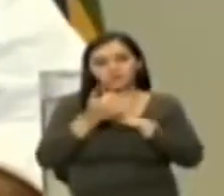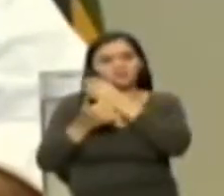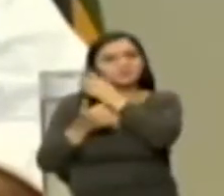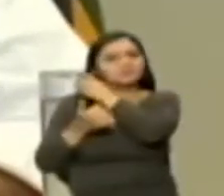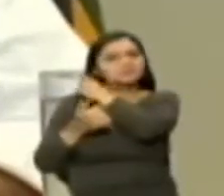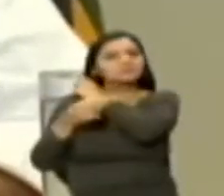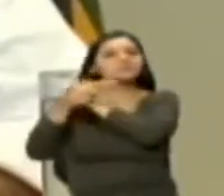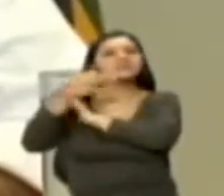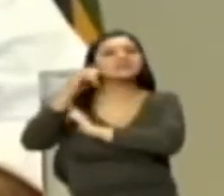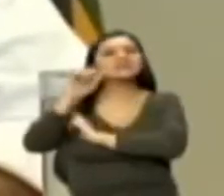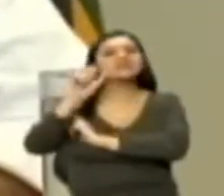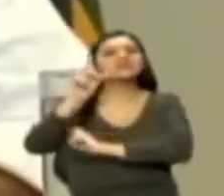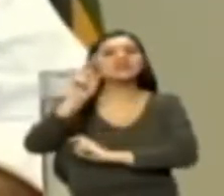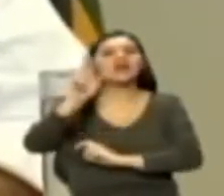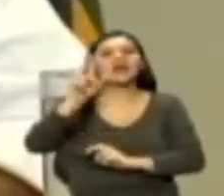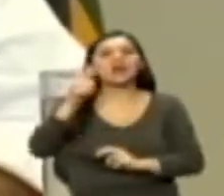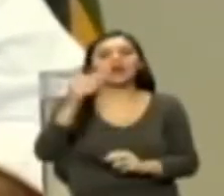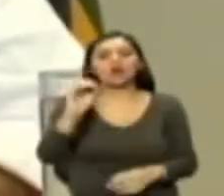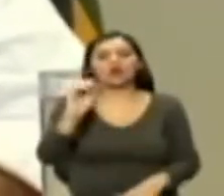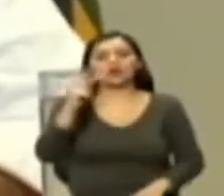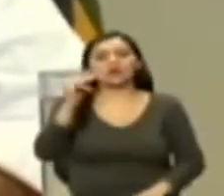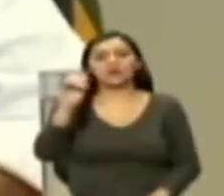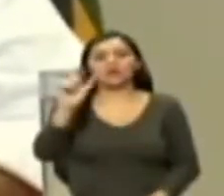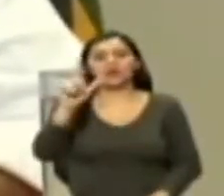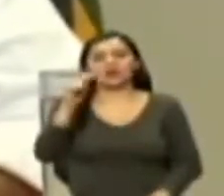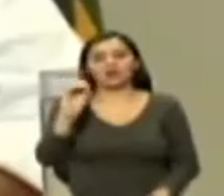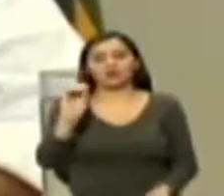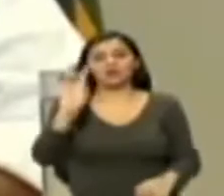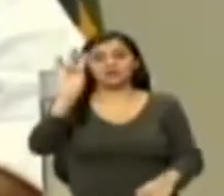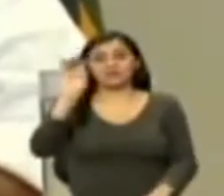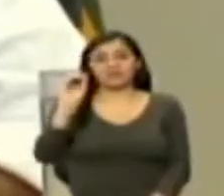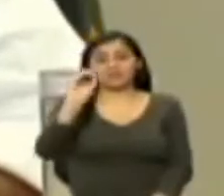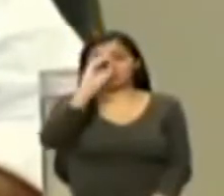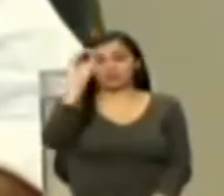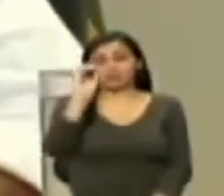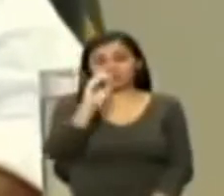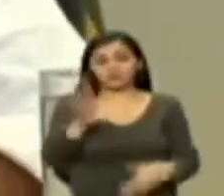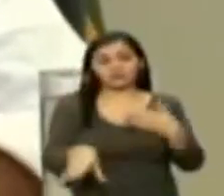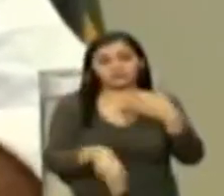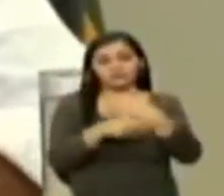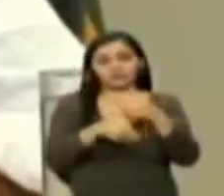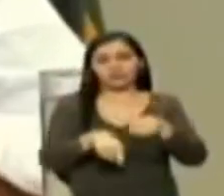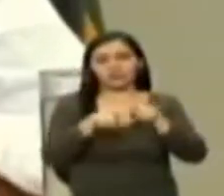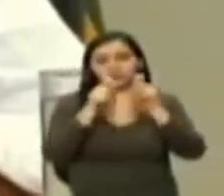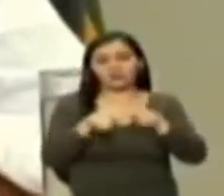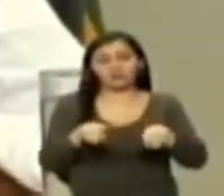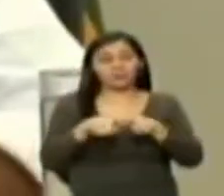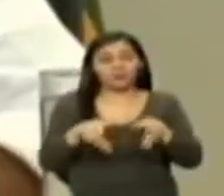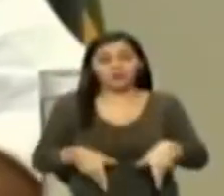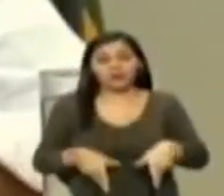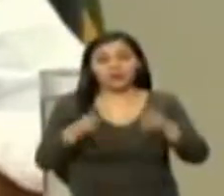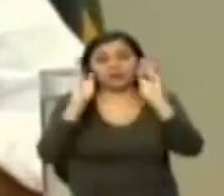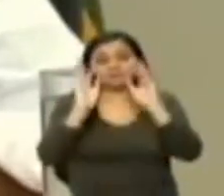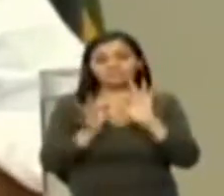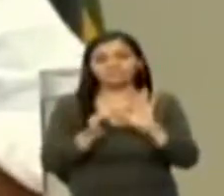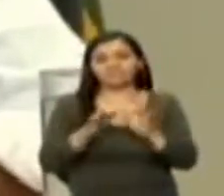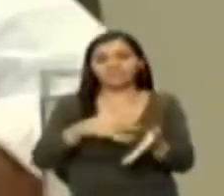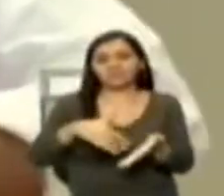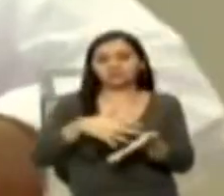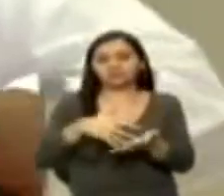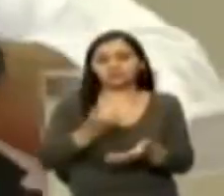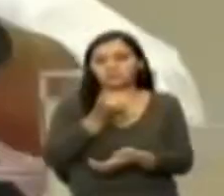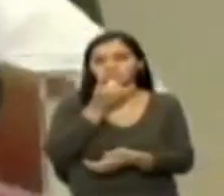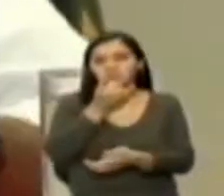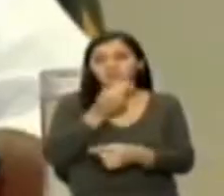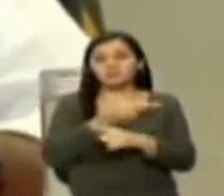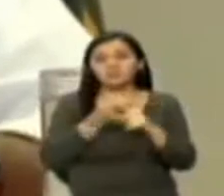es una compañía muy seria, pero la ley solo permite 70% de contratos complementarios, y como la vía el estudio estaba mal hecho,